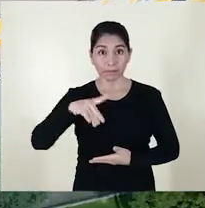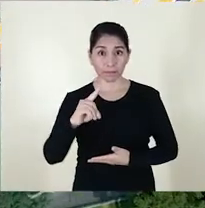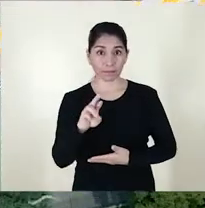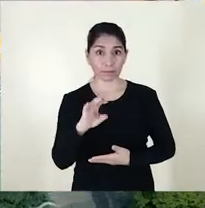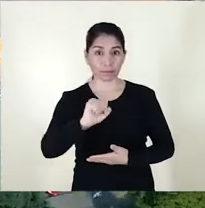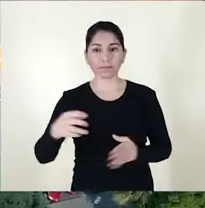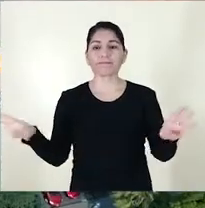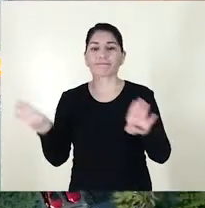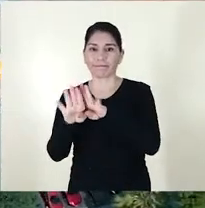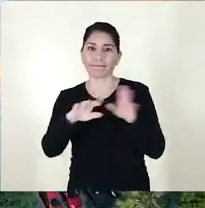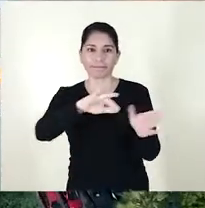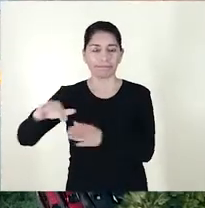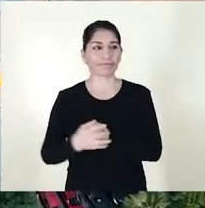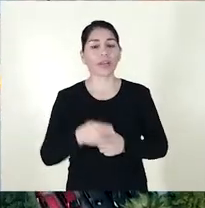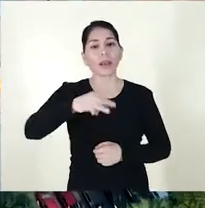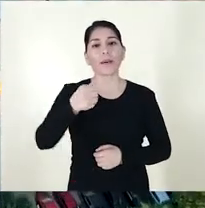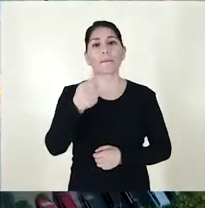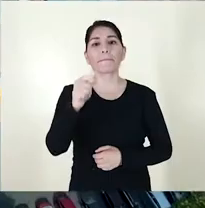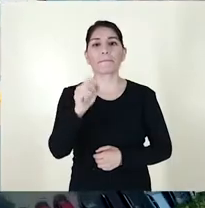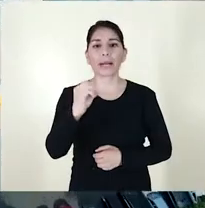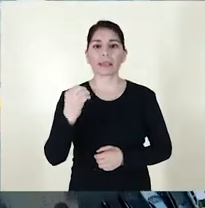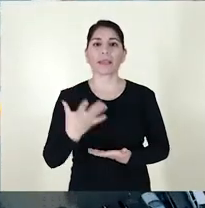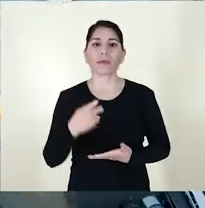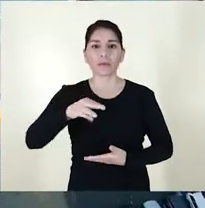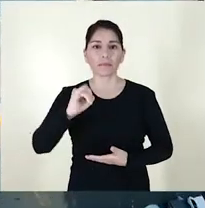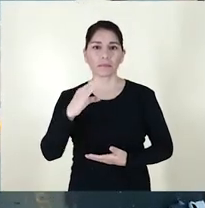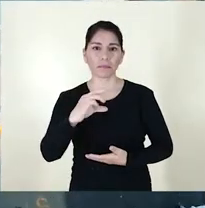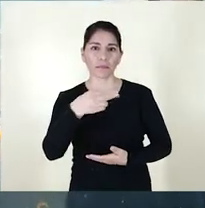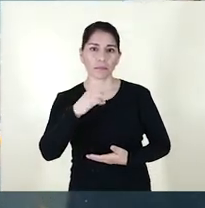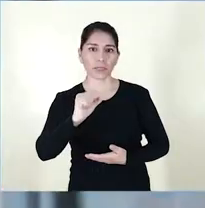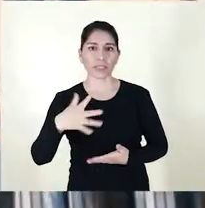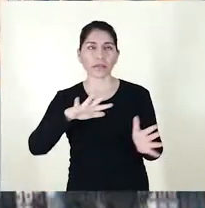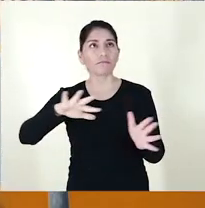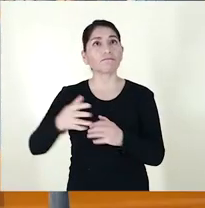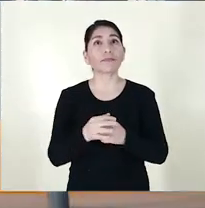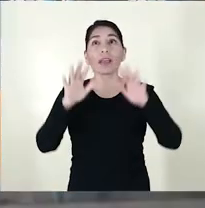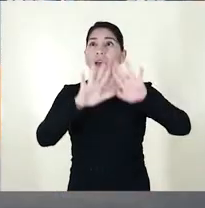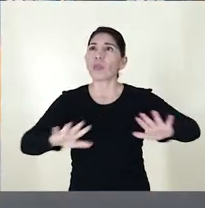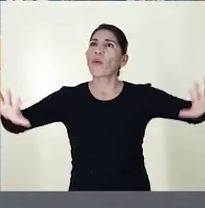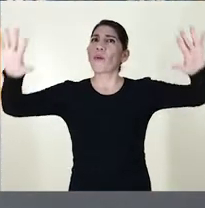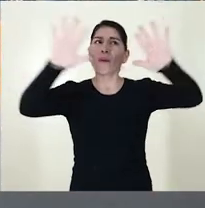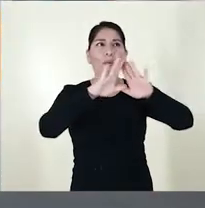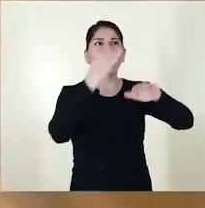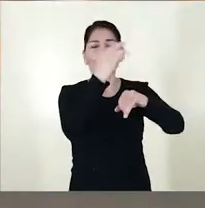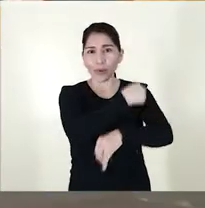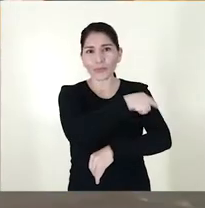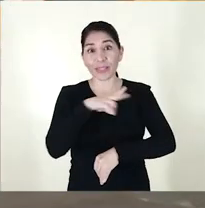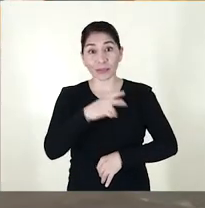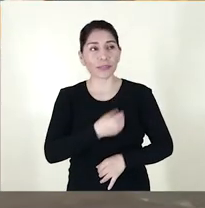fue absorbido por este. Matteo Graziani y Michele Trefogli destacan su fachada, un pórtico en forma de arco con